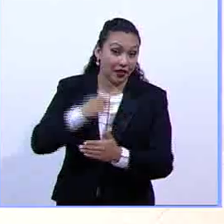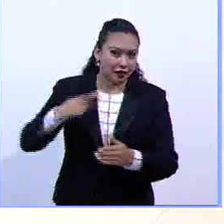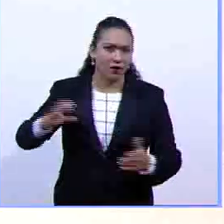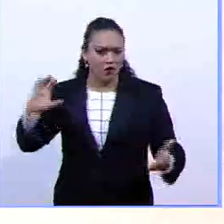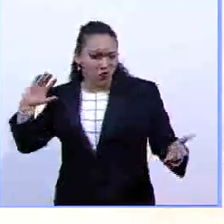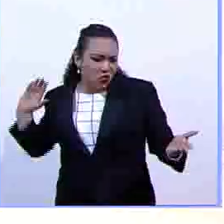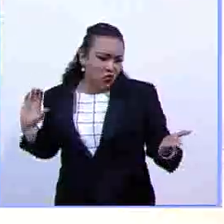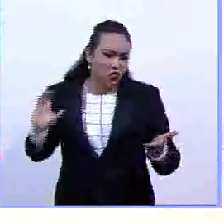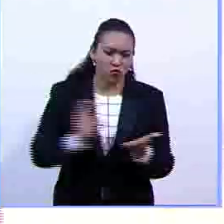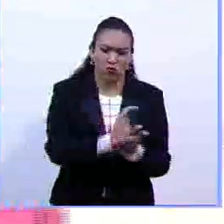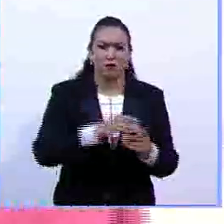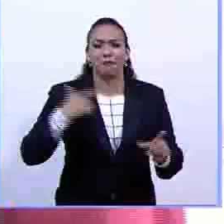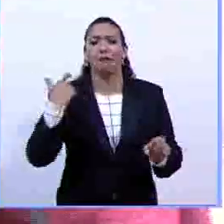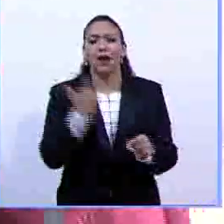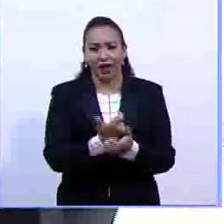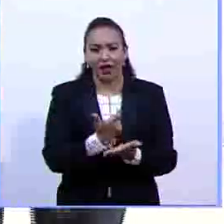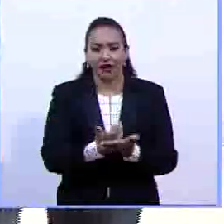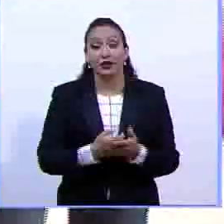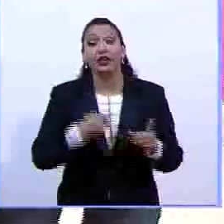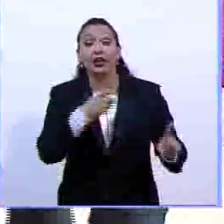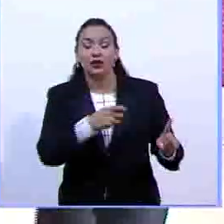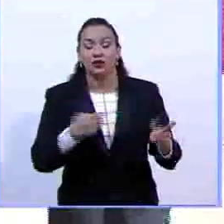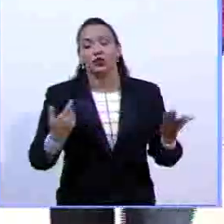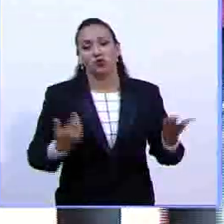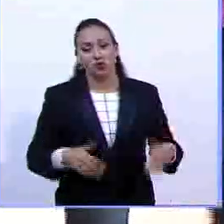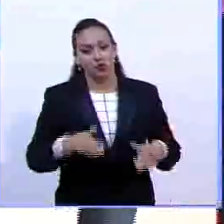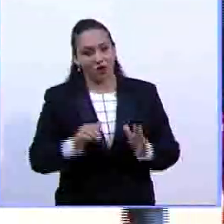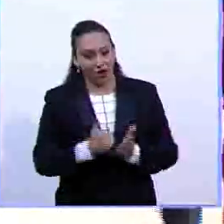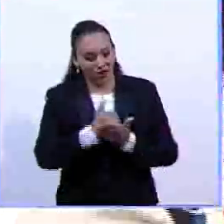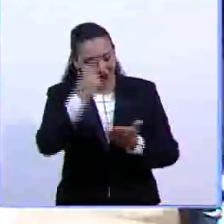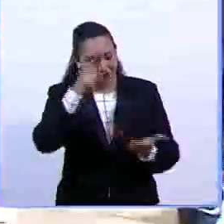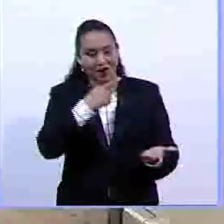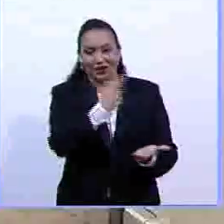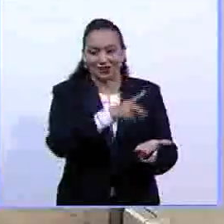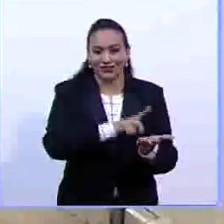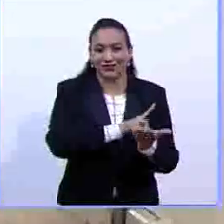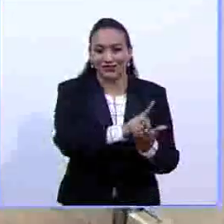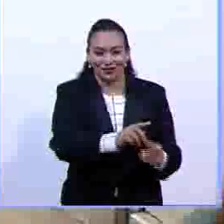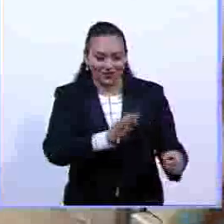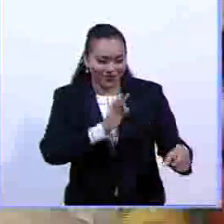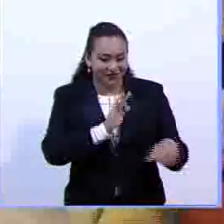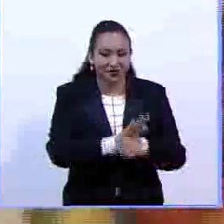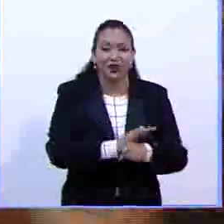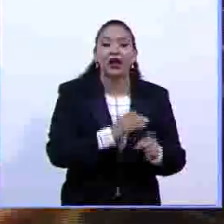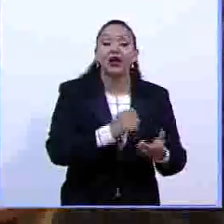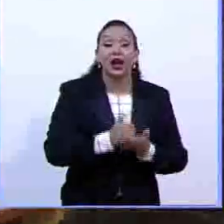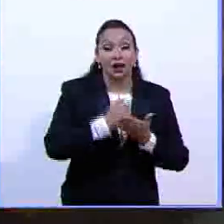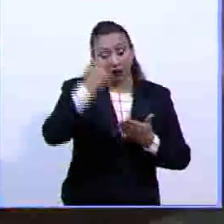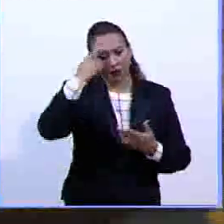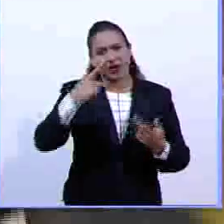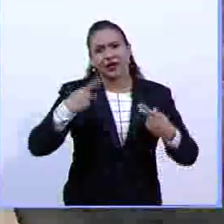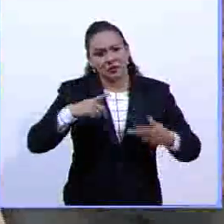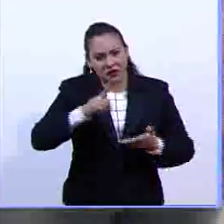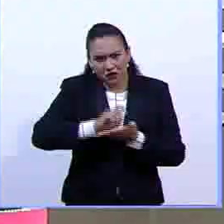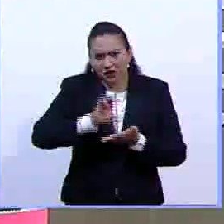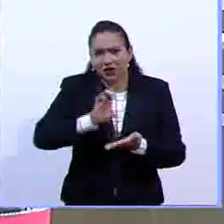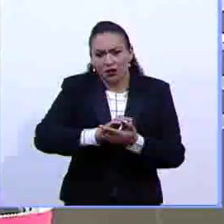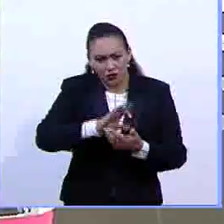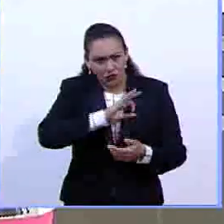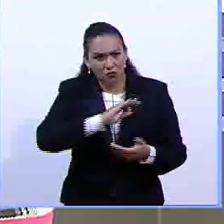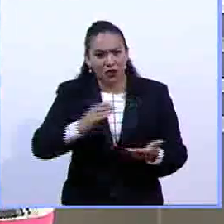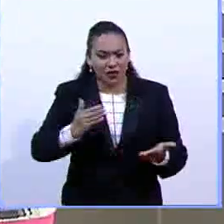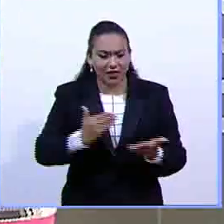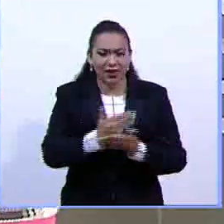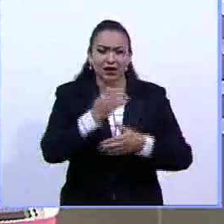fallo, indicó, no solo restituye sus derechos, sino que también sienta un precedente para promover la dignidad y la autonomía de